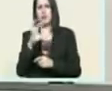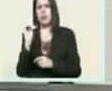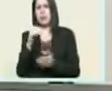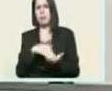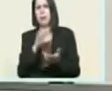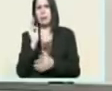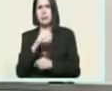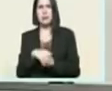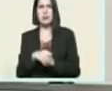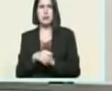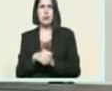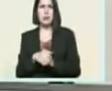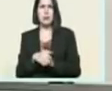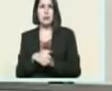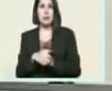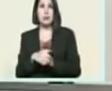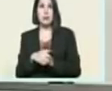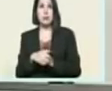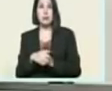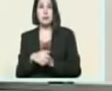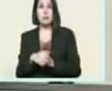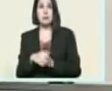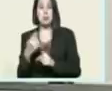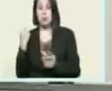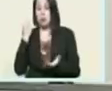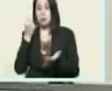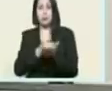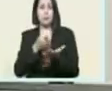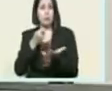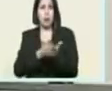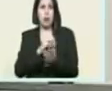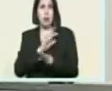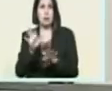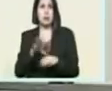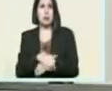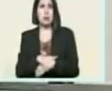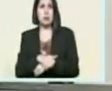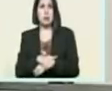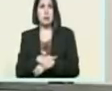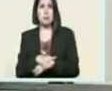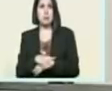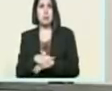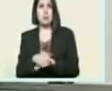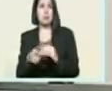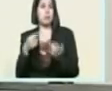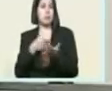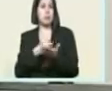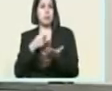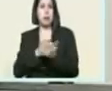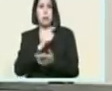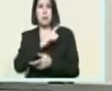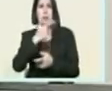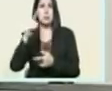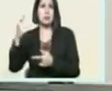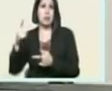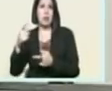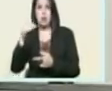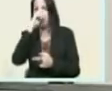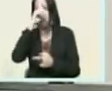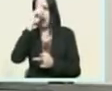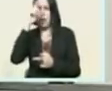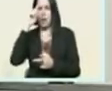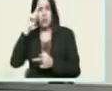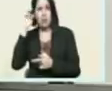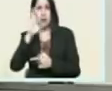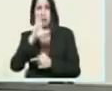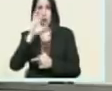mil bolívares. Y yo le dije, bueno, es como que tú pagues. Me ocurrió un pasaje Madrid-Caracas